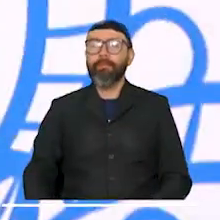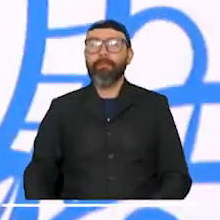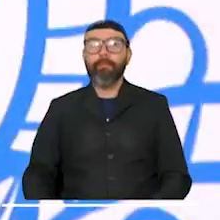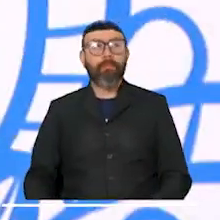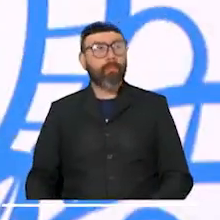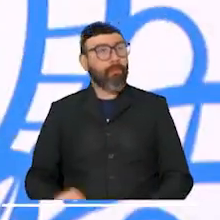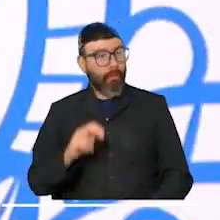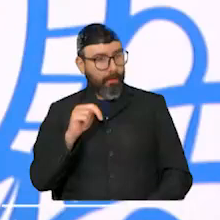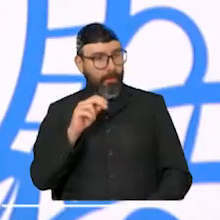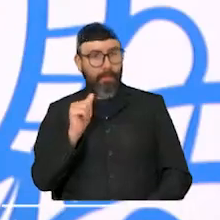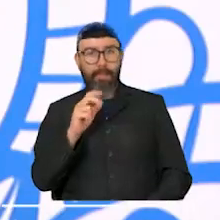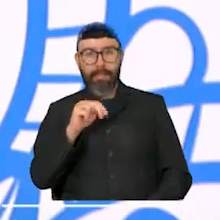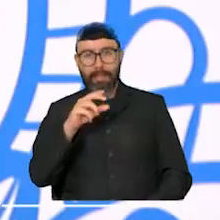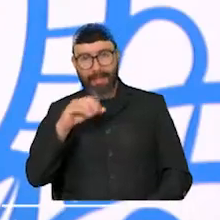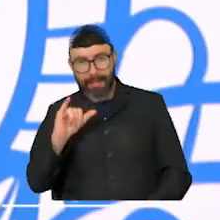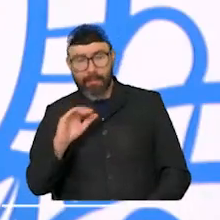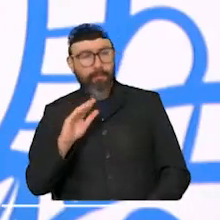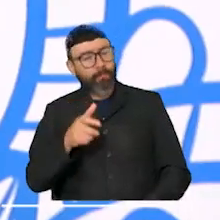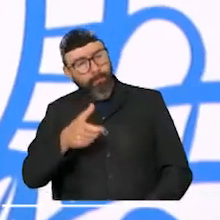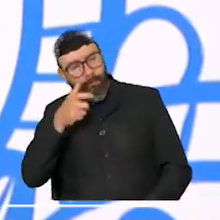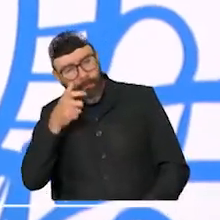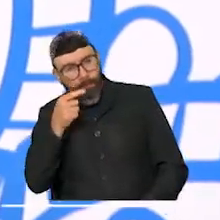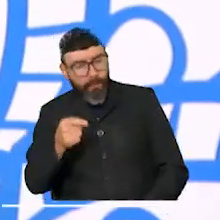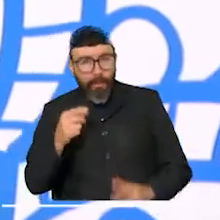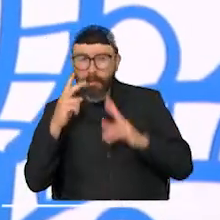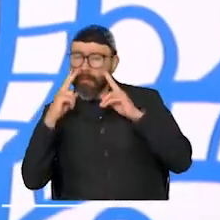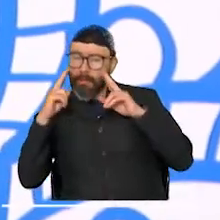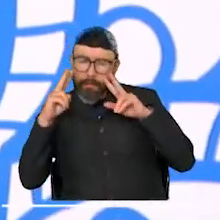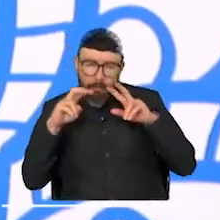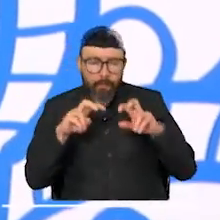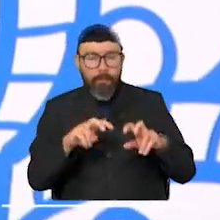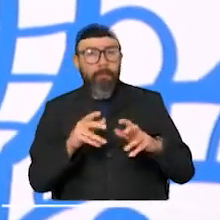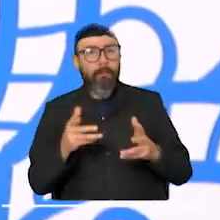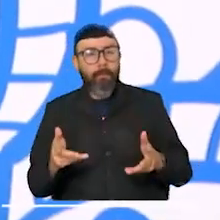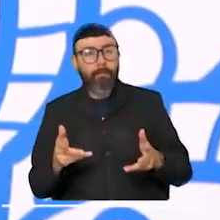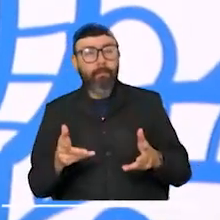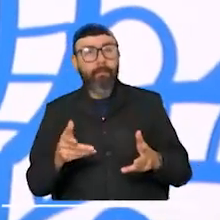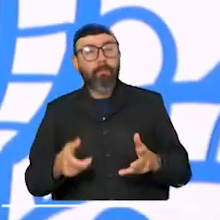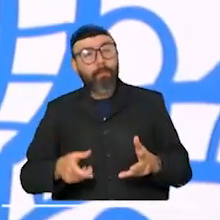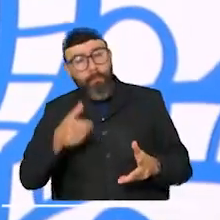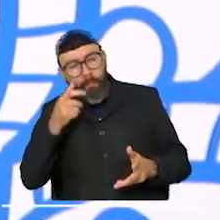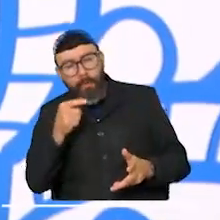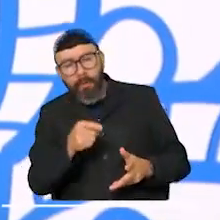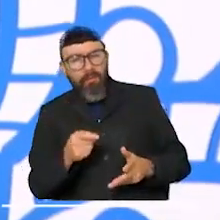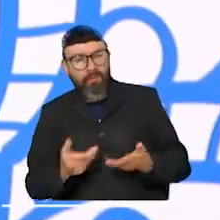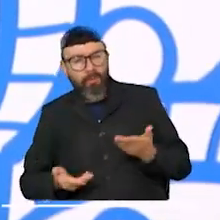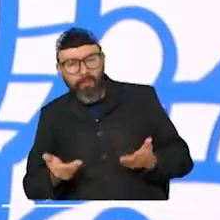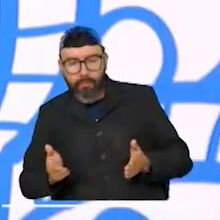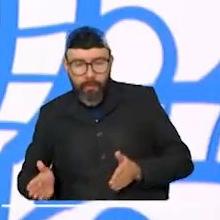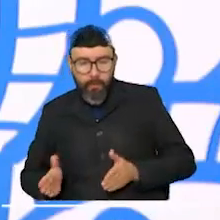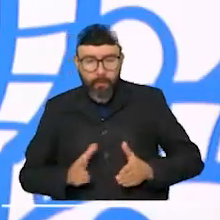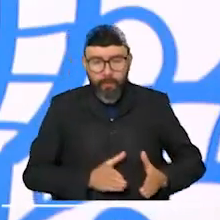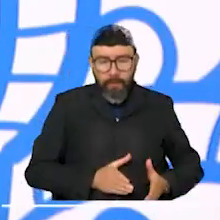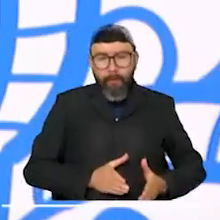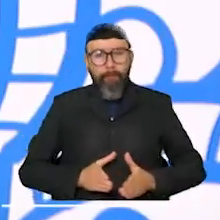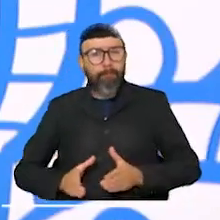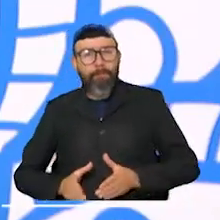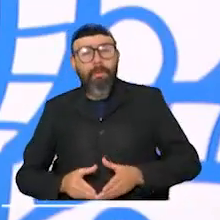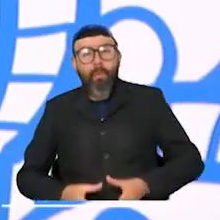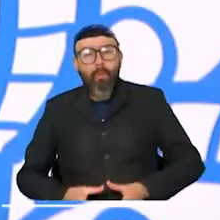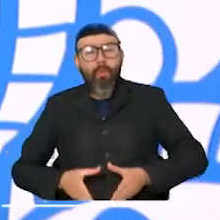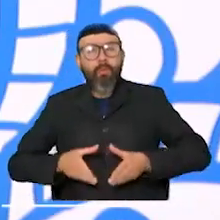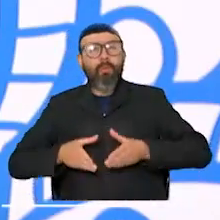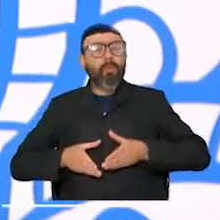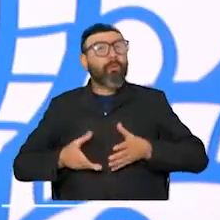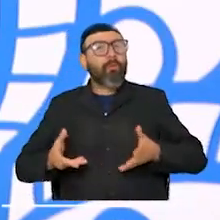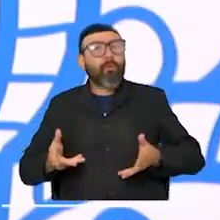Nancy aquí debemos evaluarla definitivamente porque hay ver en la estrechez de qué lado es si es de su pelvis si es de